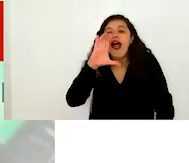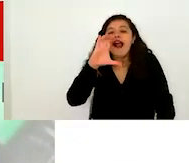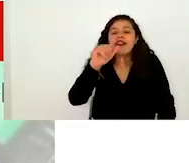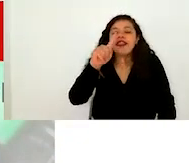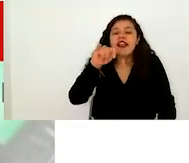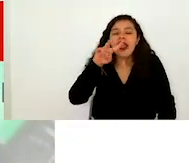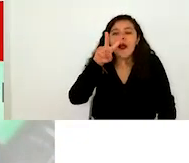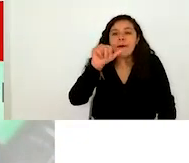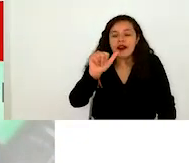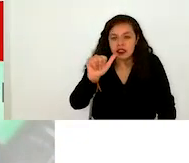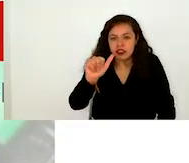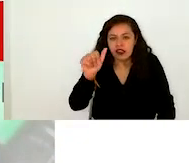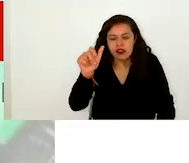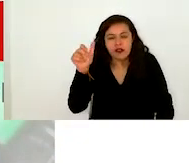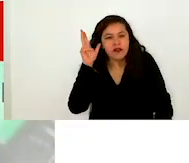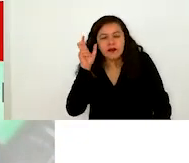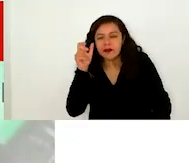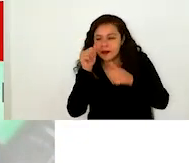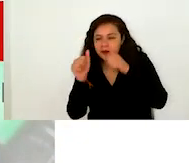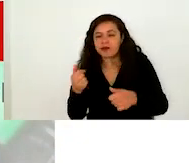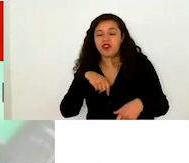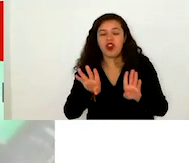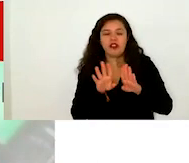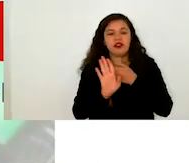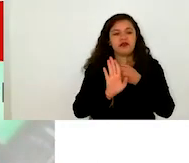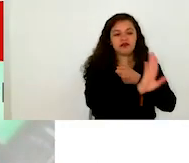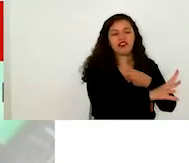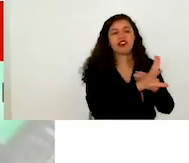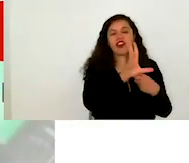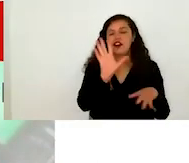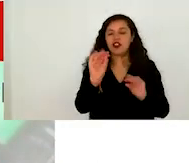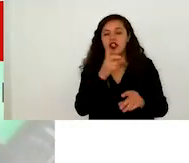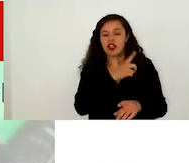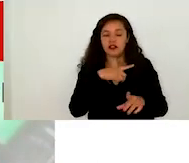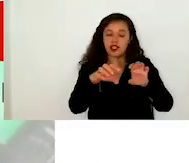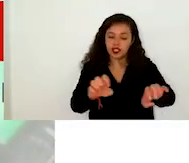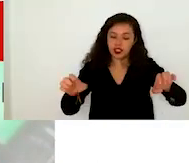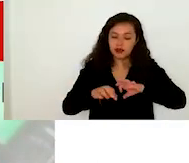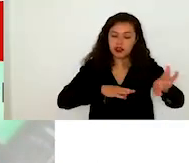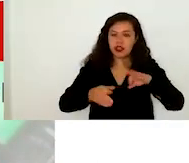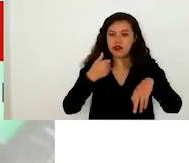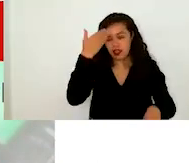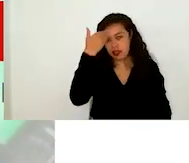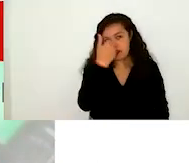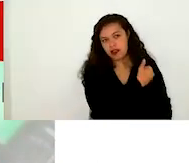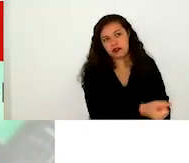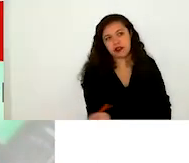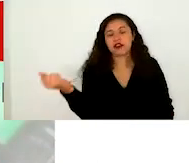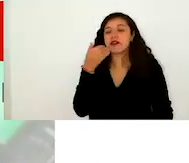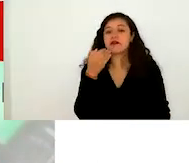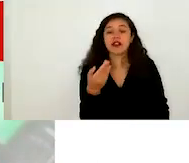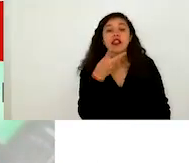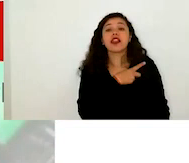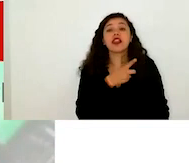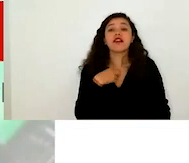dejarla de lado esto es muy importante para los equipos de trabajo si queremos habilidades puntualizadas esta es una de